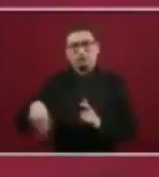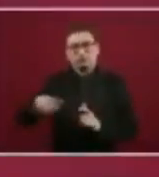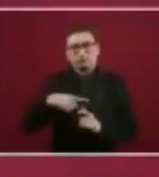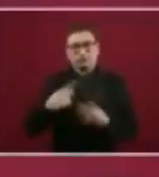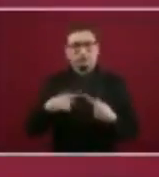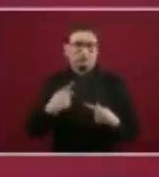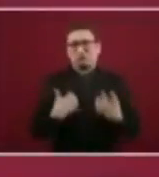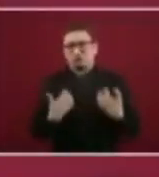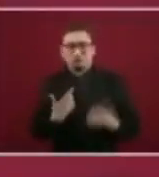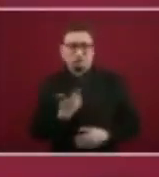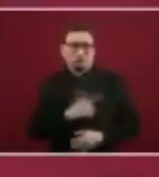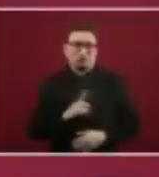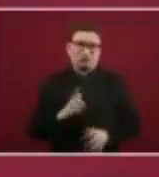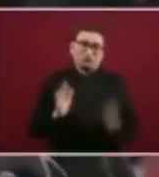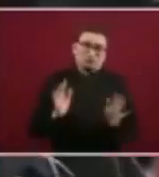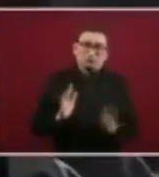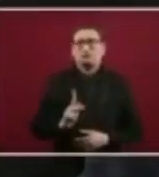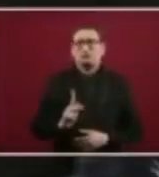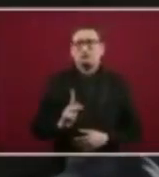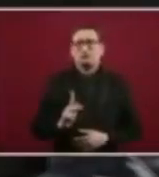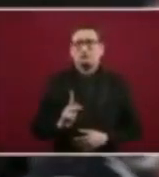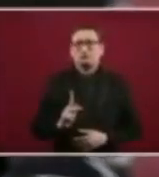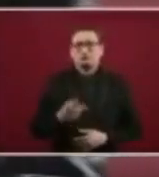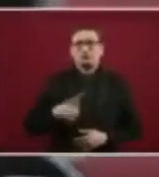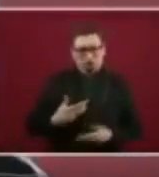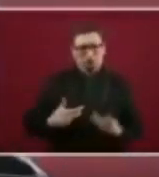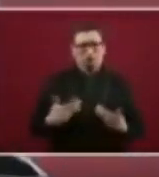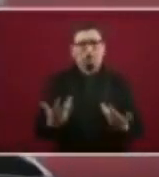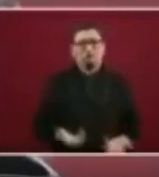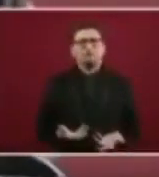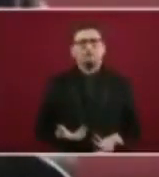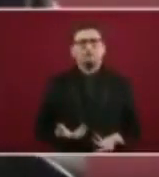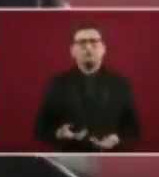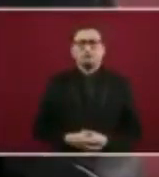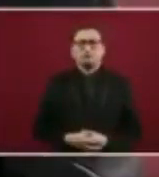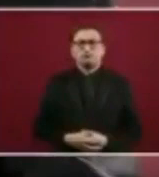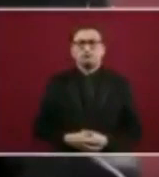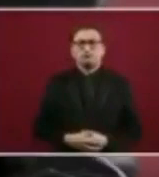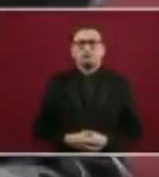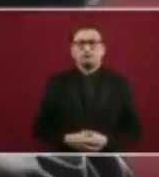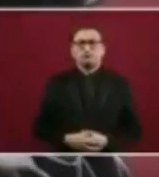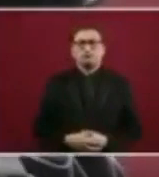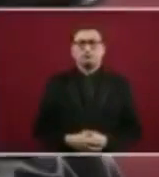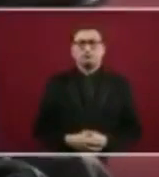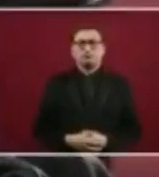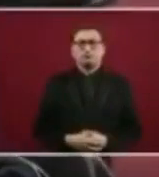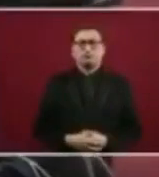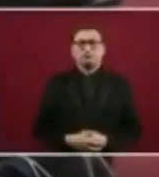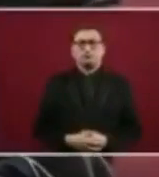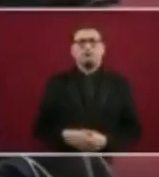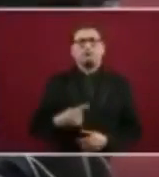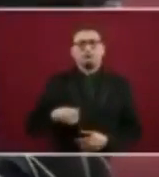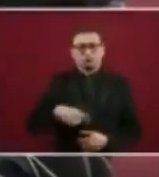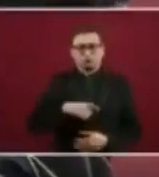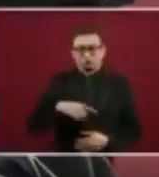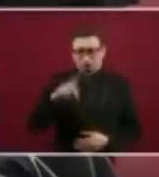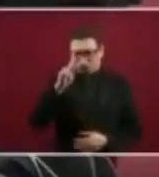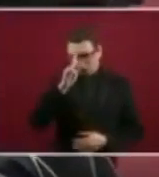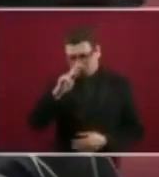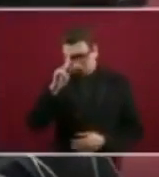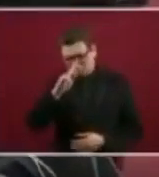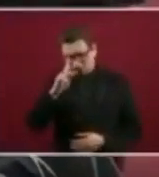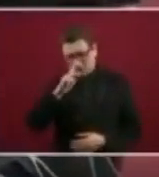pero vamos a actuar este con prudencia y al mismo tiempo